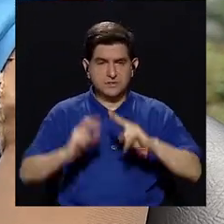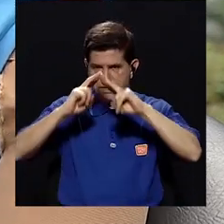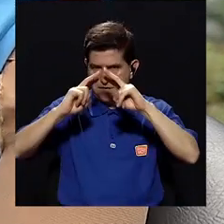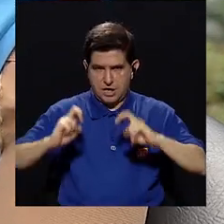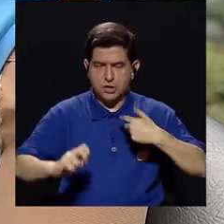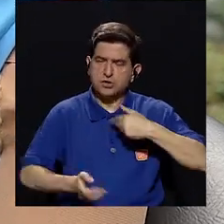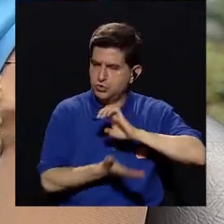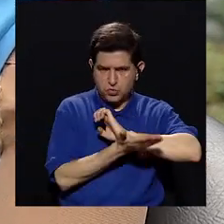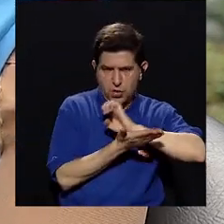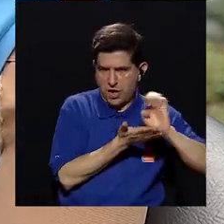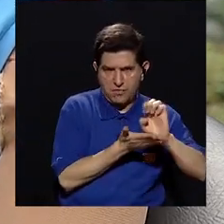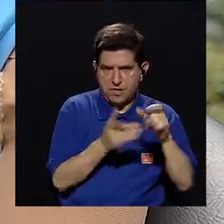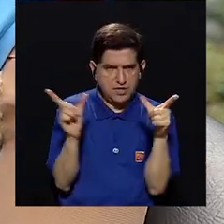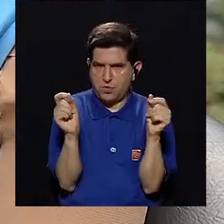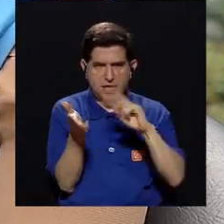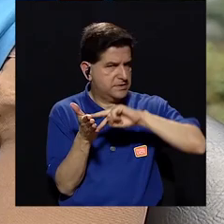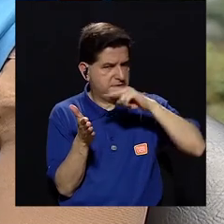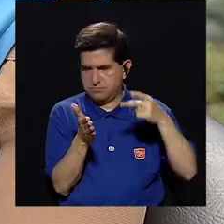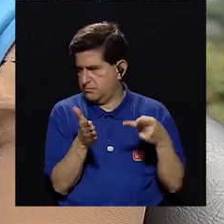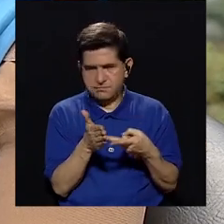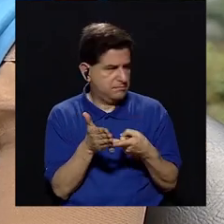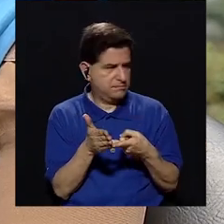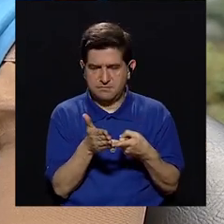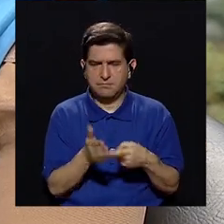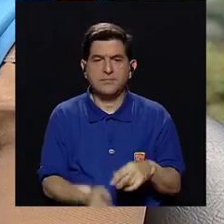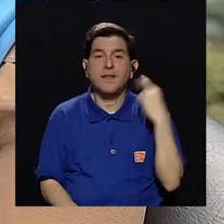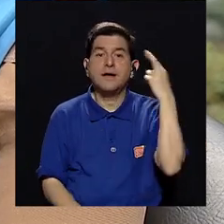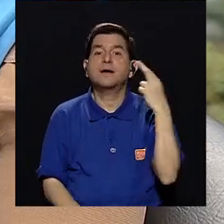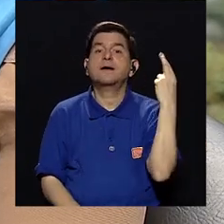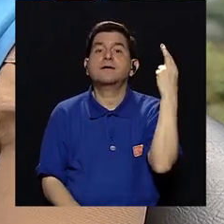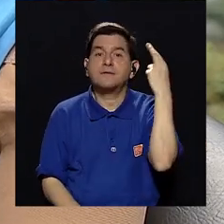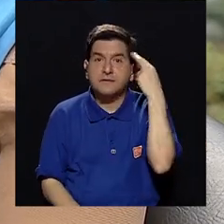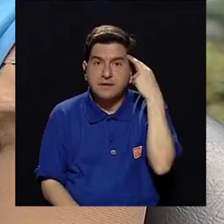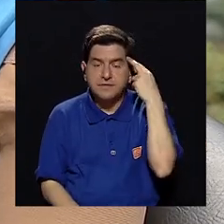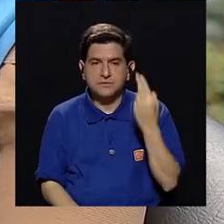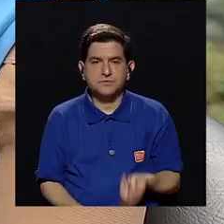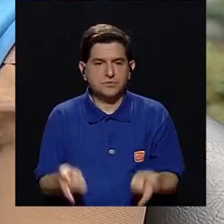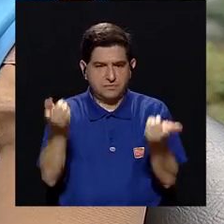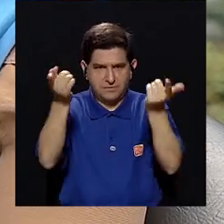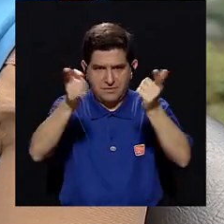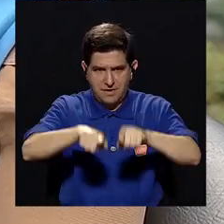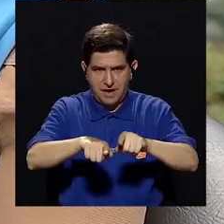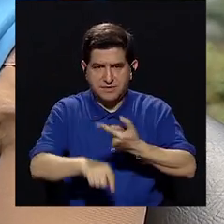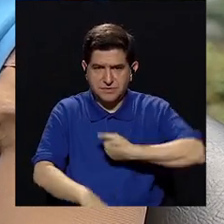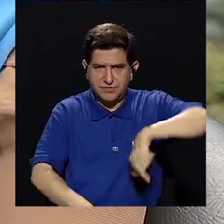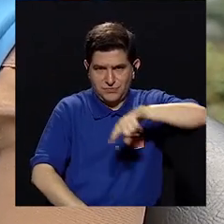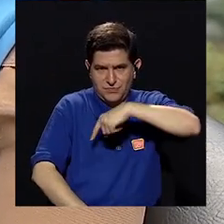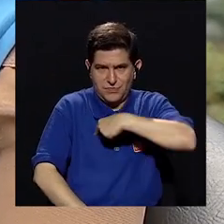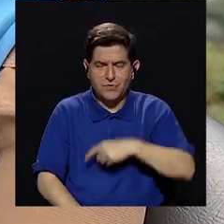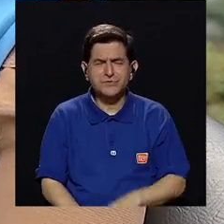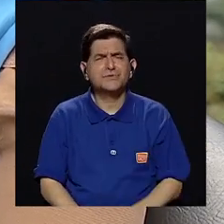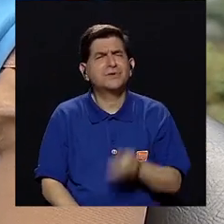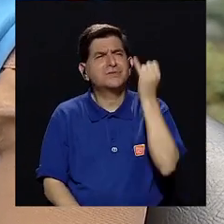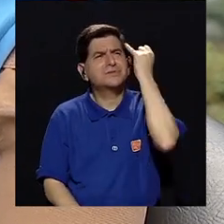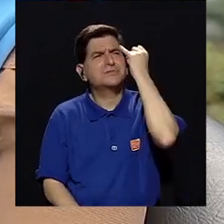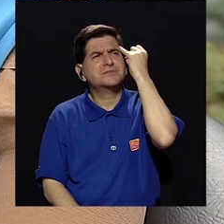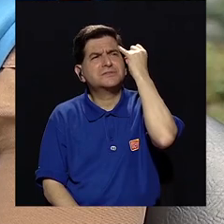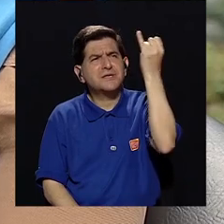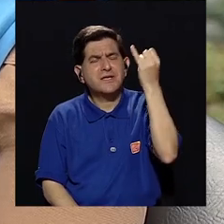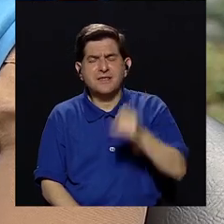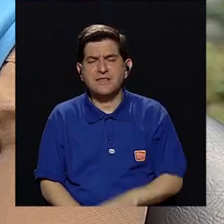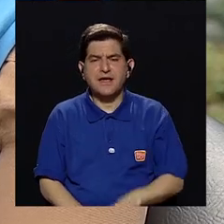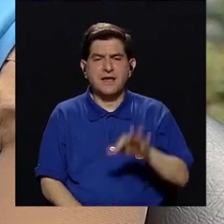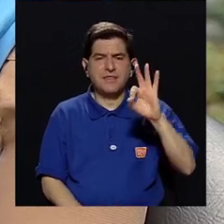el cáncer por eso es que digamos en el caso de nosotros lo que conceptualizamos en fundeso es